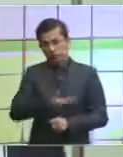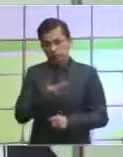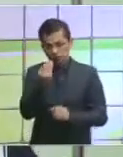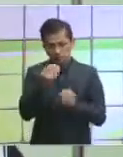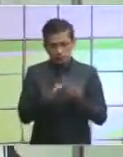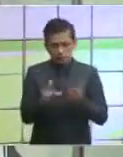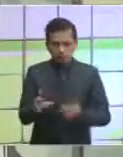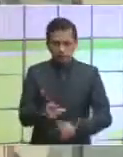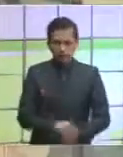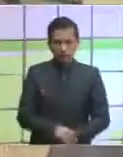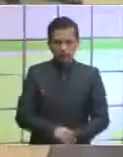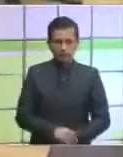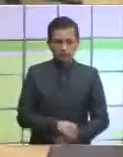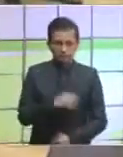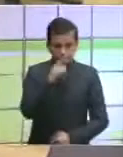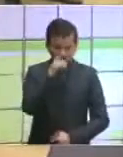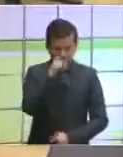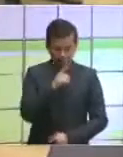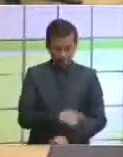gracias